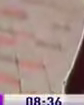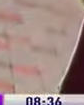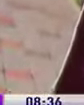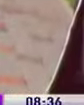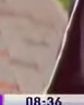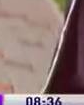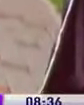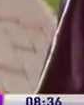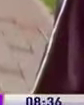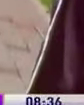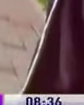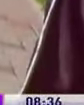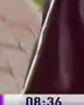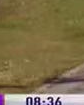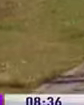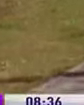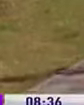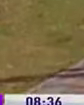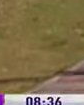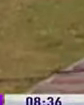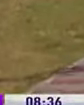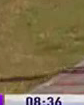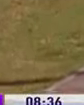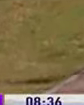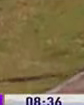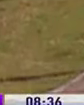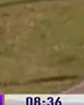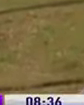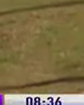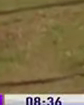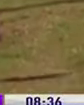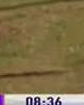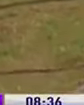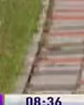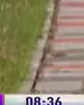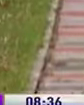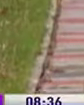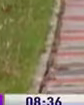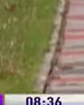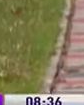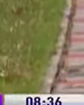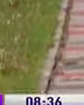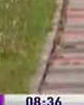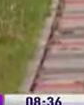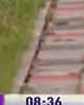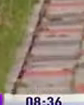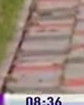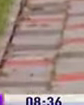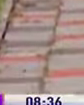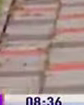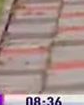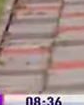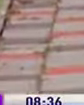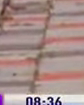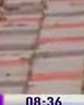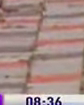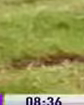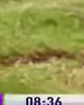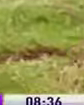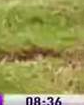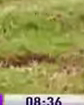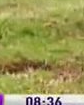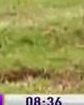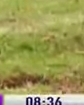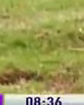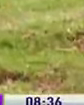en dentro de casa, no afuera, porque los animalitos sufren mucho al estar en la intemperie y botados en la calle. Hay que cuidarle a